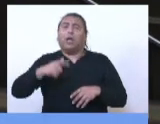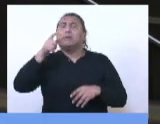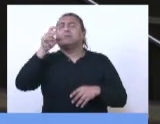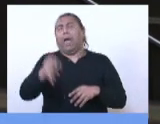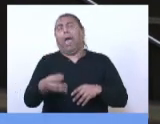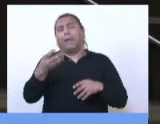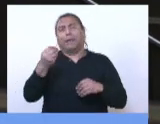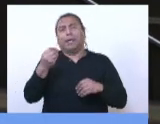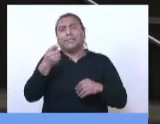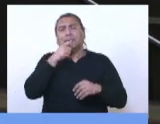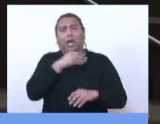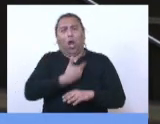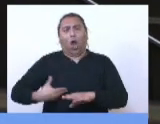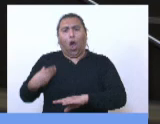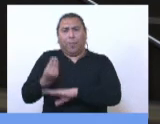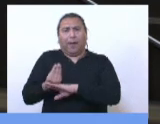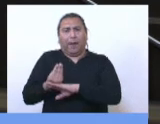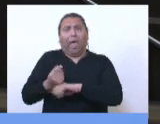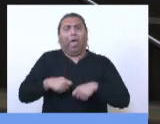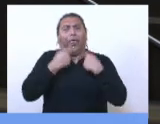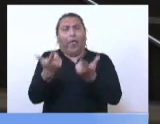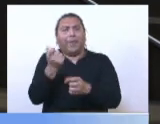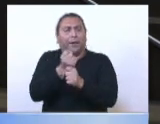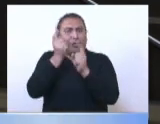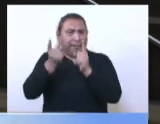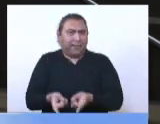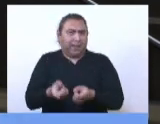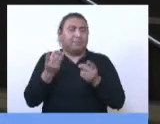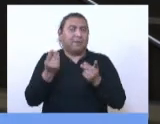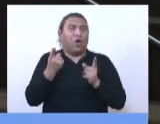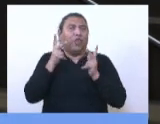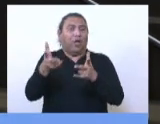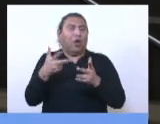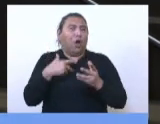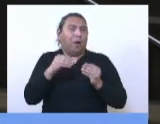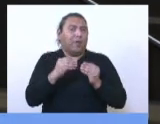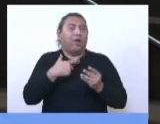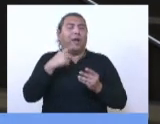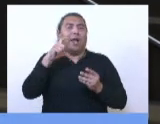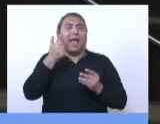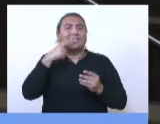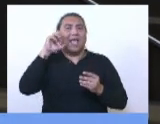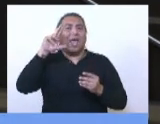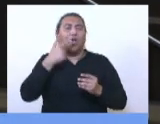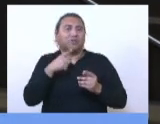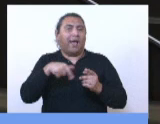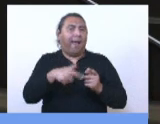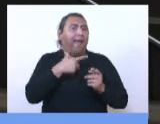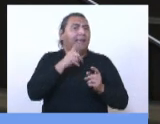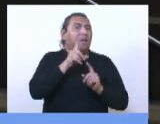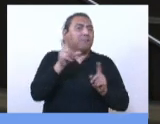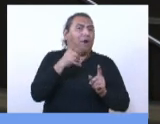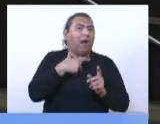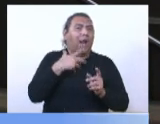tiene claro que el trabajo así como lo dijo el señor castillo acá no va a ser afectado ni la industria de